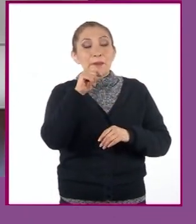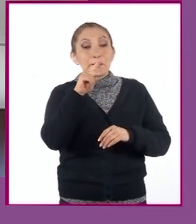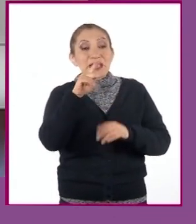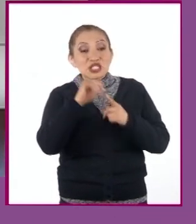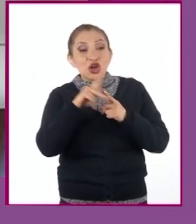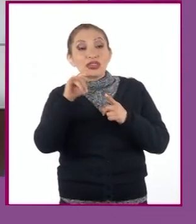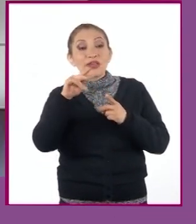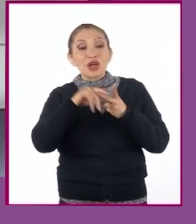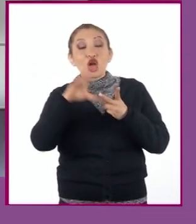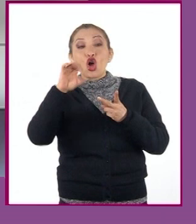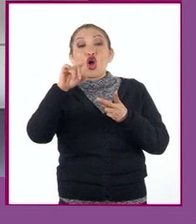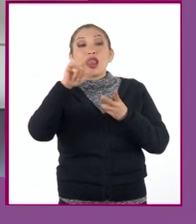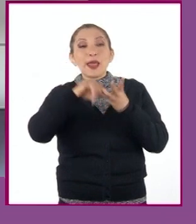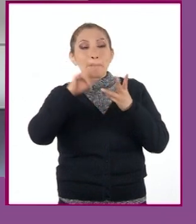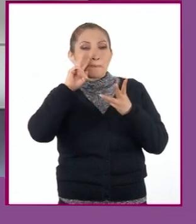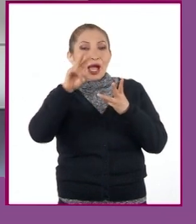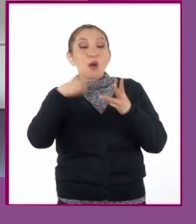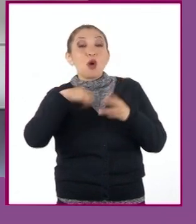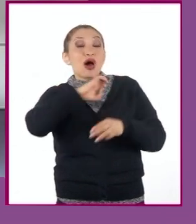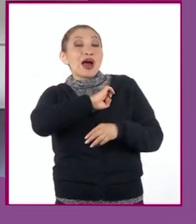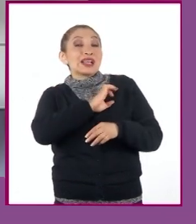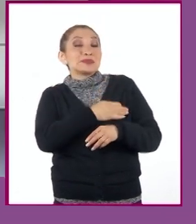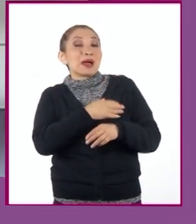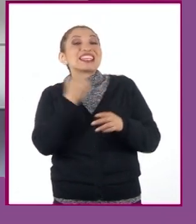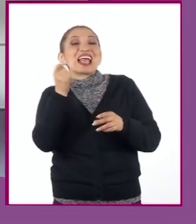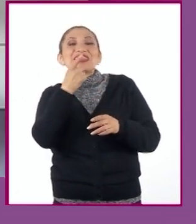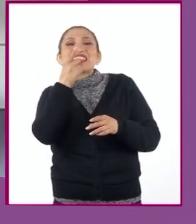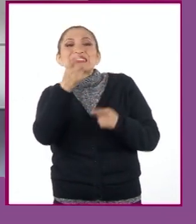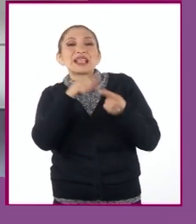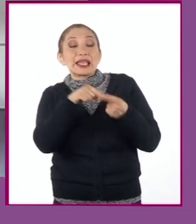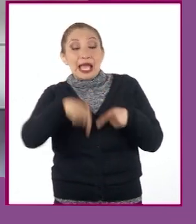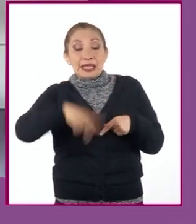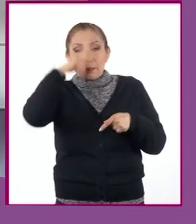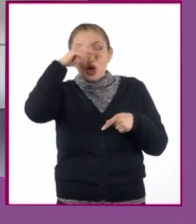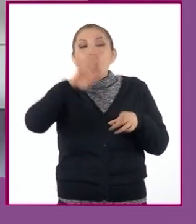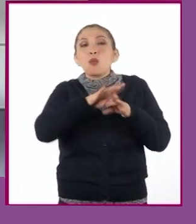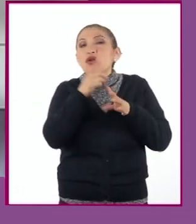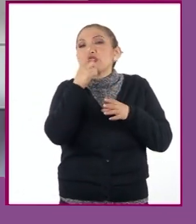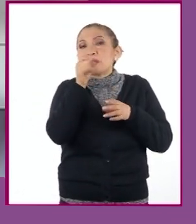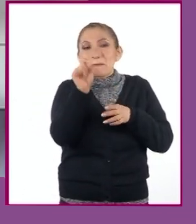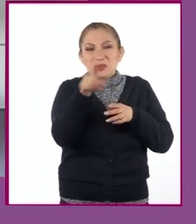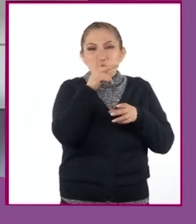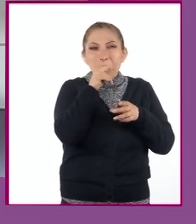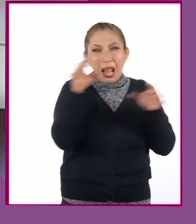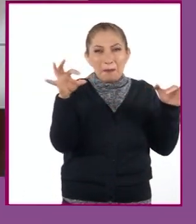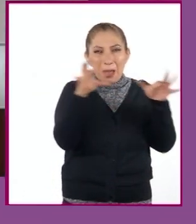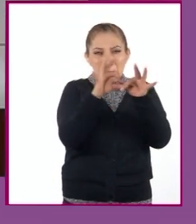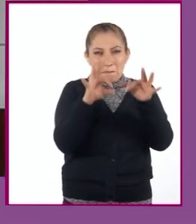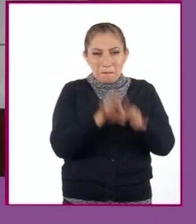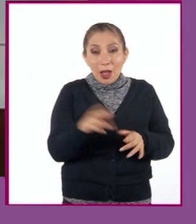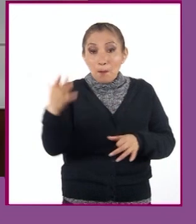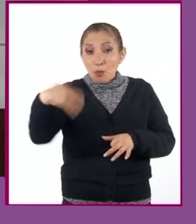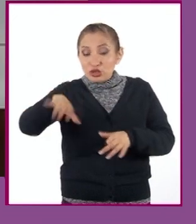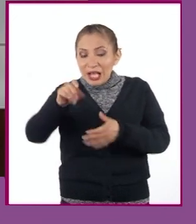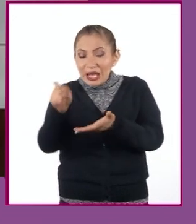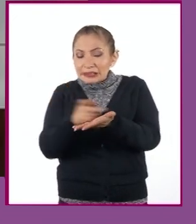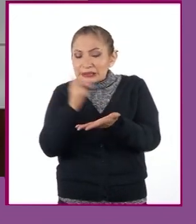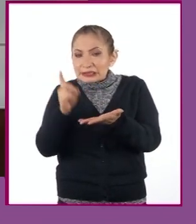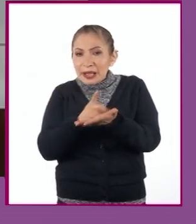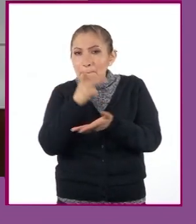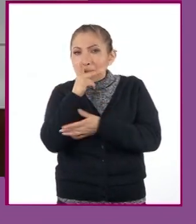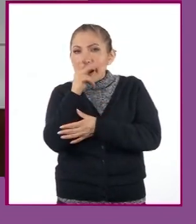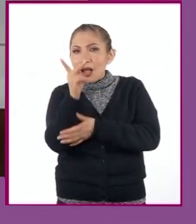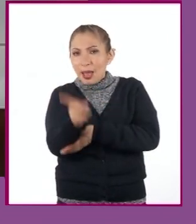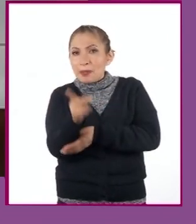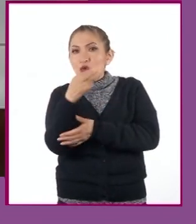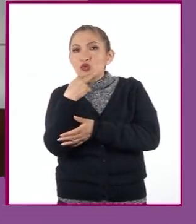col. Muestren cómo se dice en España y cómo lo decimos en México. Busquen el significado de las